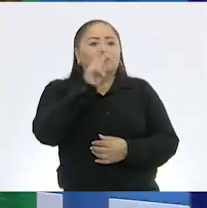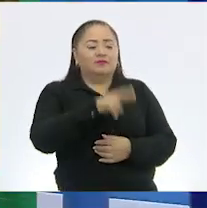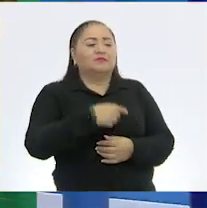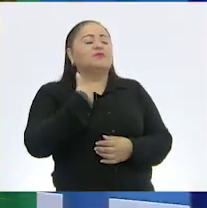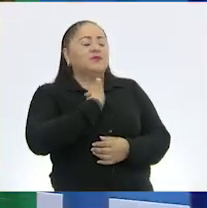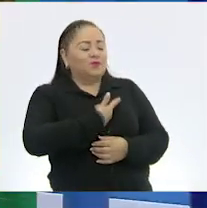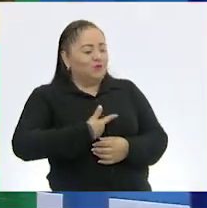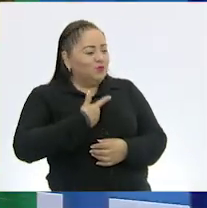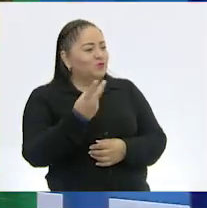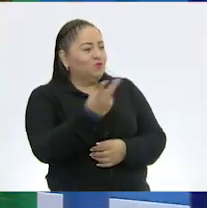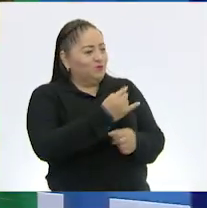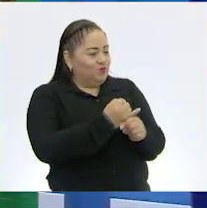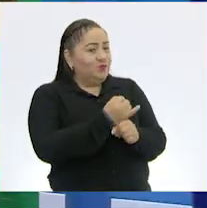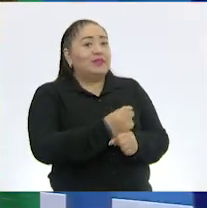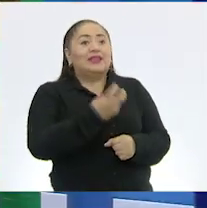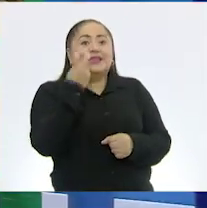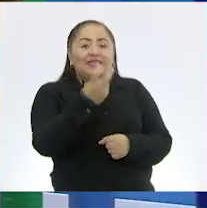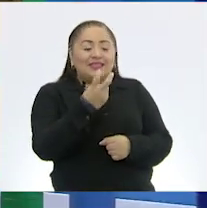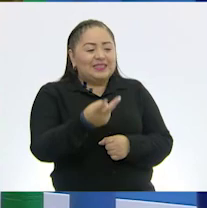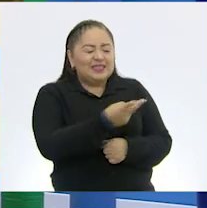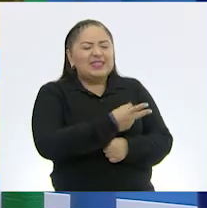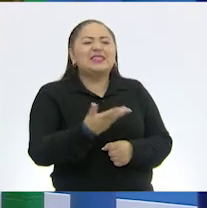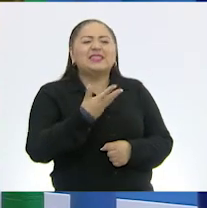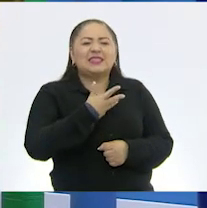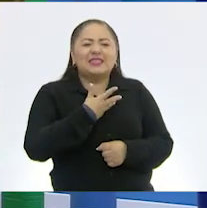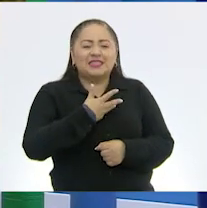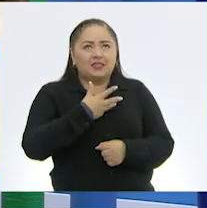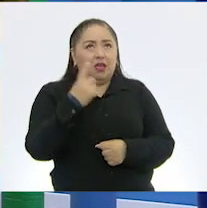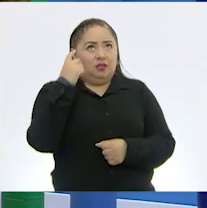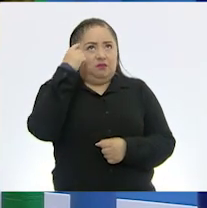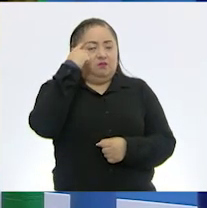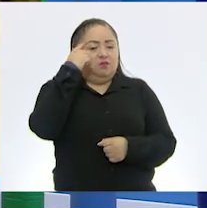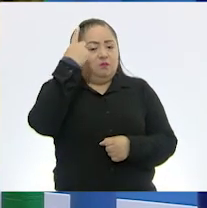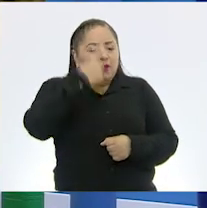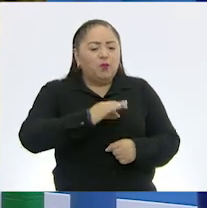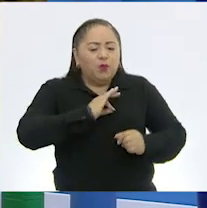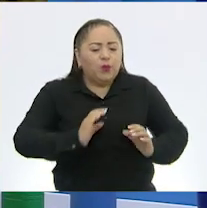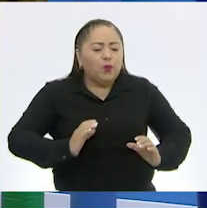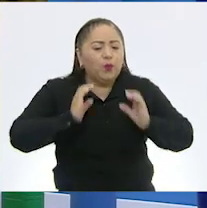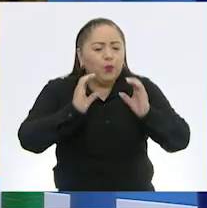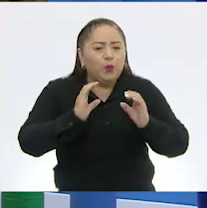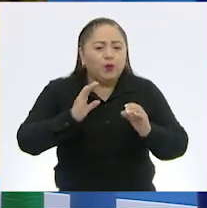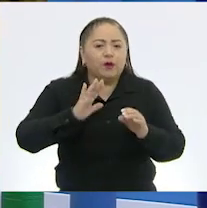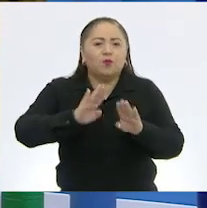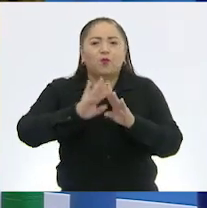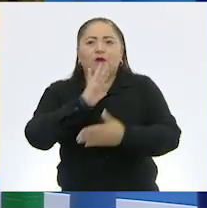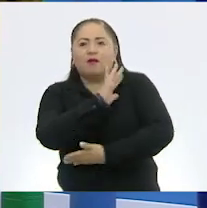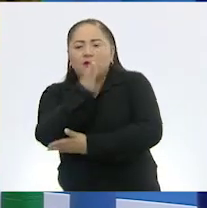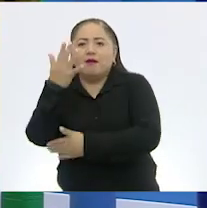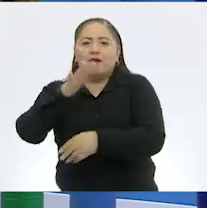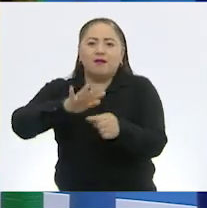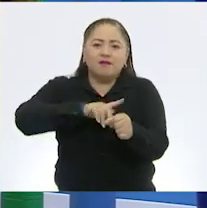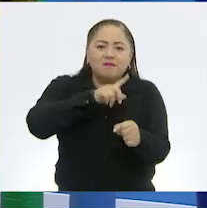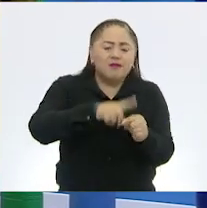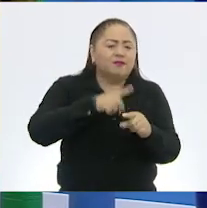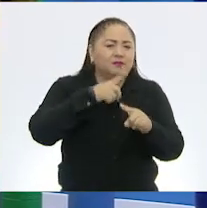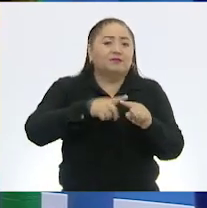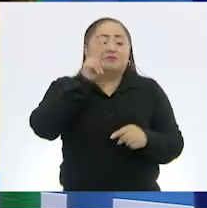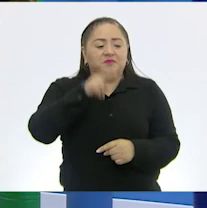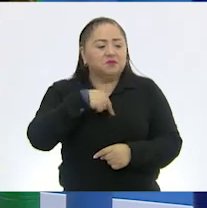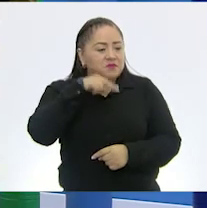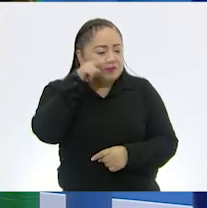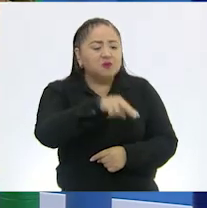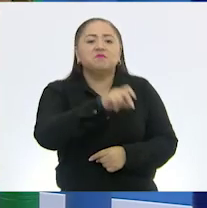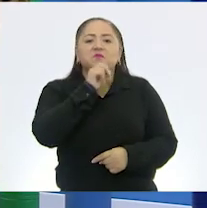gusto, inspectores, que tengan esa conciencia por el cuidado por la naturaleza. Y me da gusto ver que